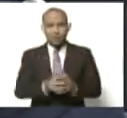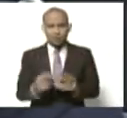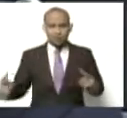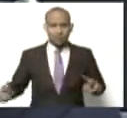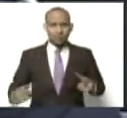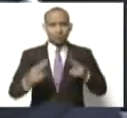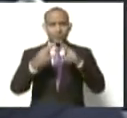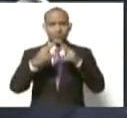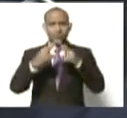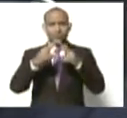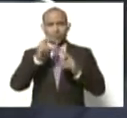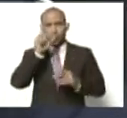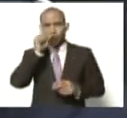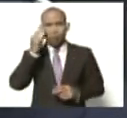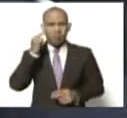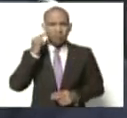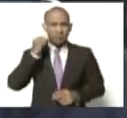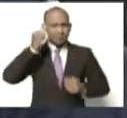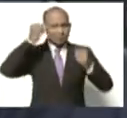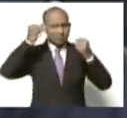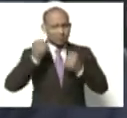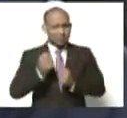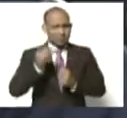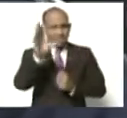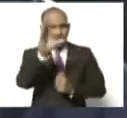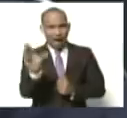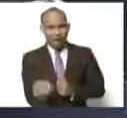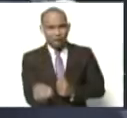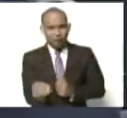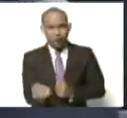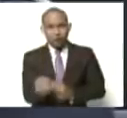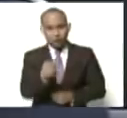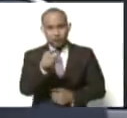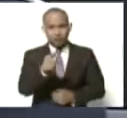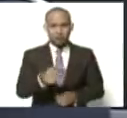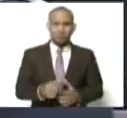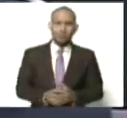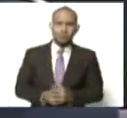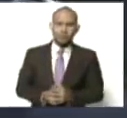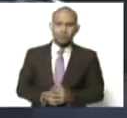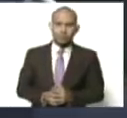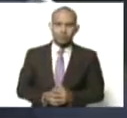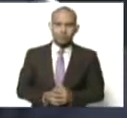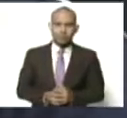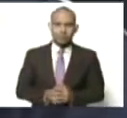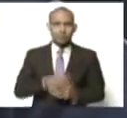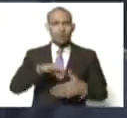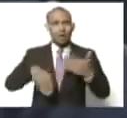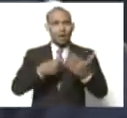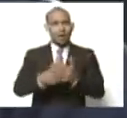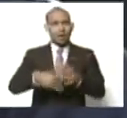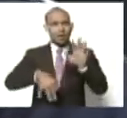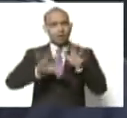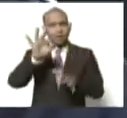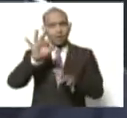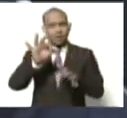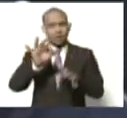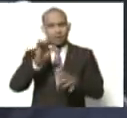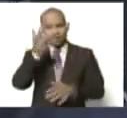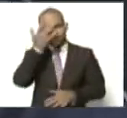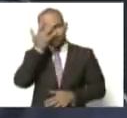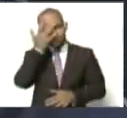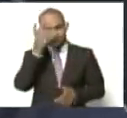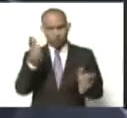los afrodescendientes, los y las afrodescendientes. Hasta ahí está consensuada la agenda, ahorita los equipos están en debate.